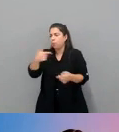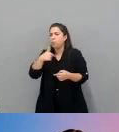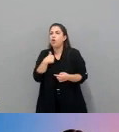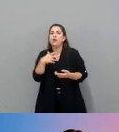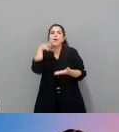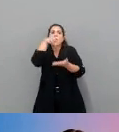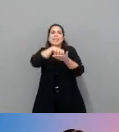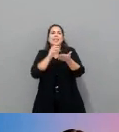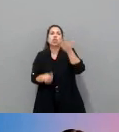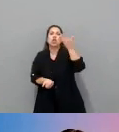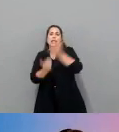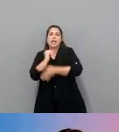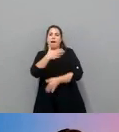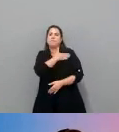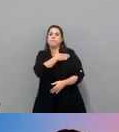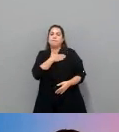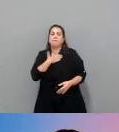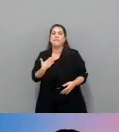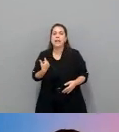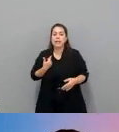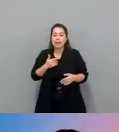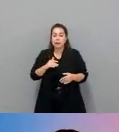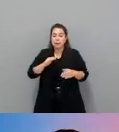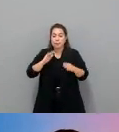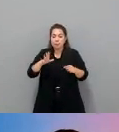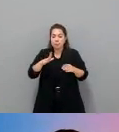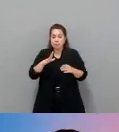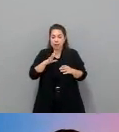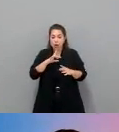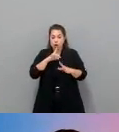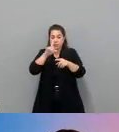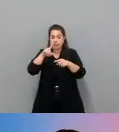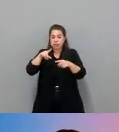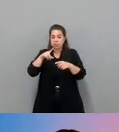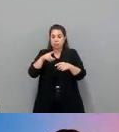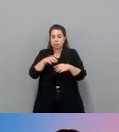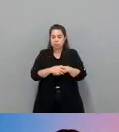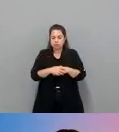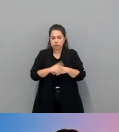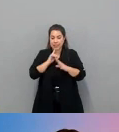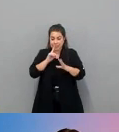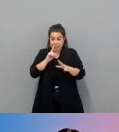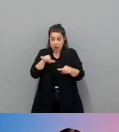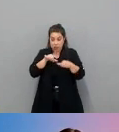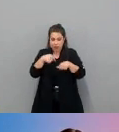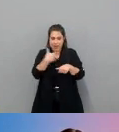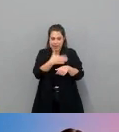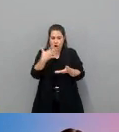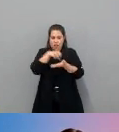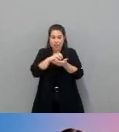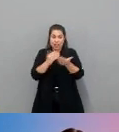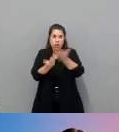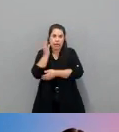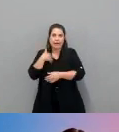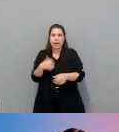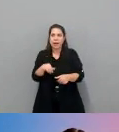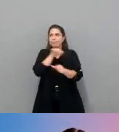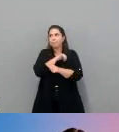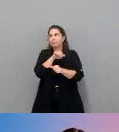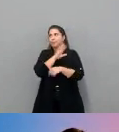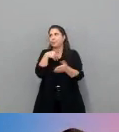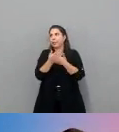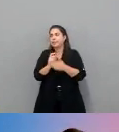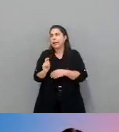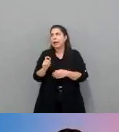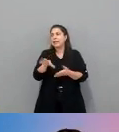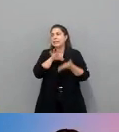día, tengo 16 años, quiero dar el salto al centro de día y estoy esperando por ese servicio